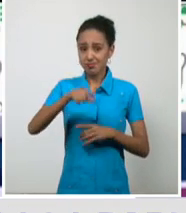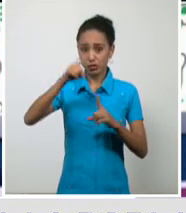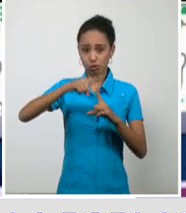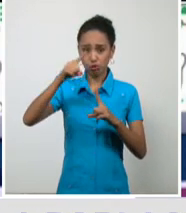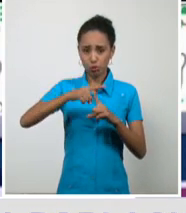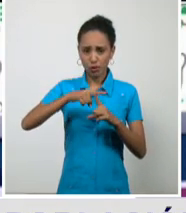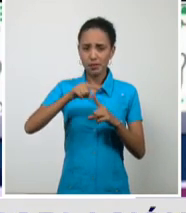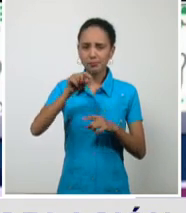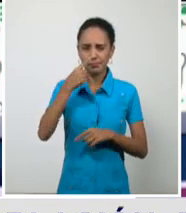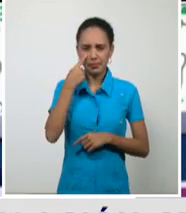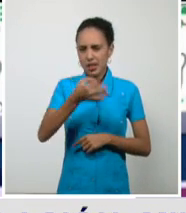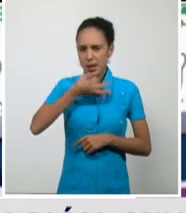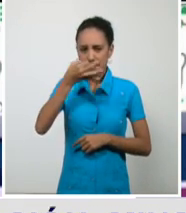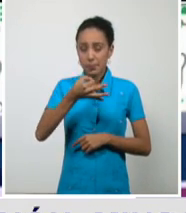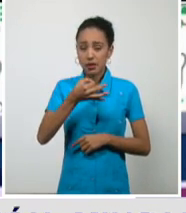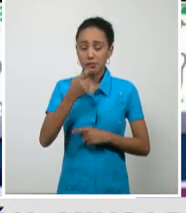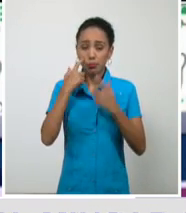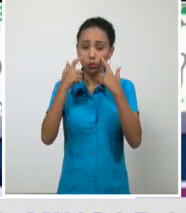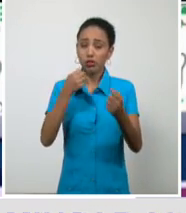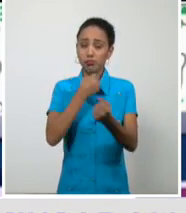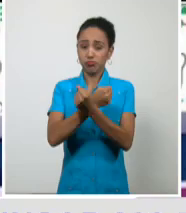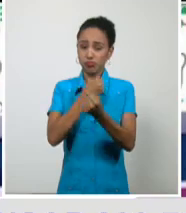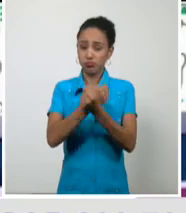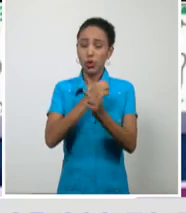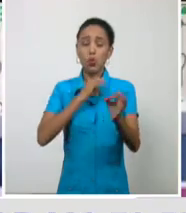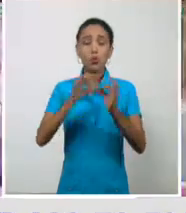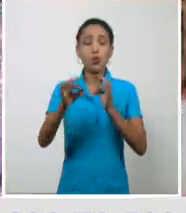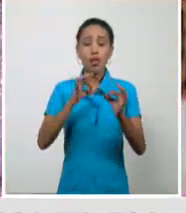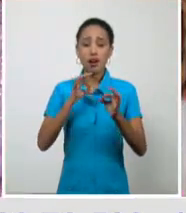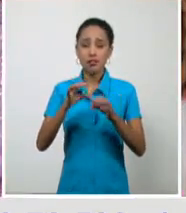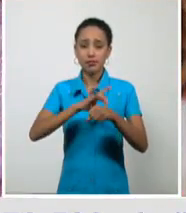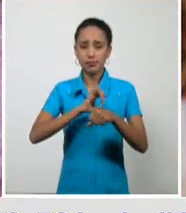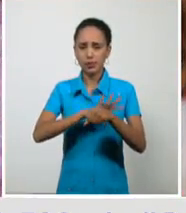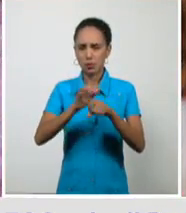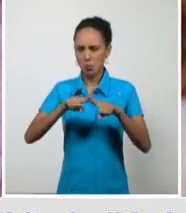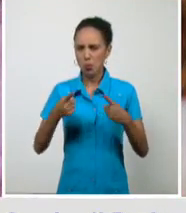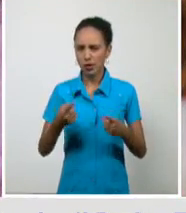vital protegerse de la pandemia. Vamos a ver por qué.